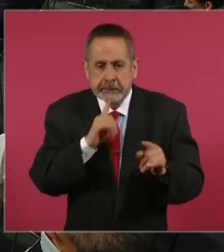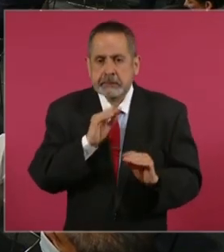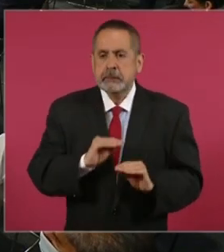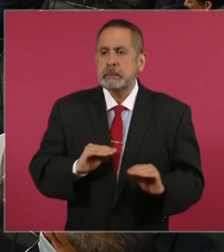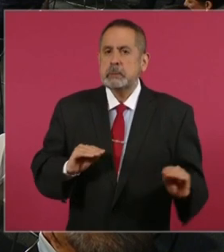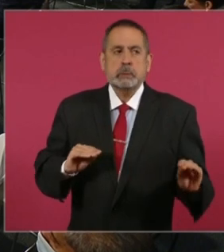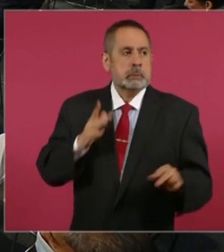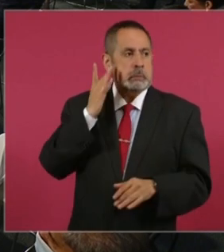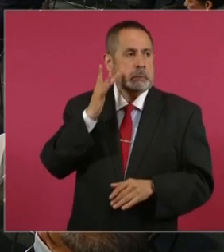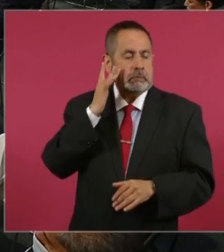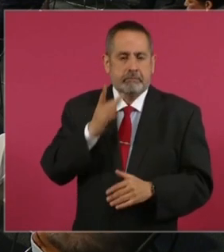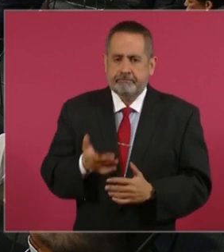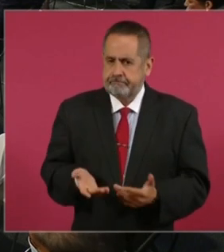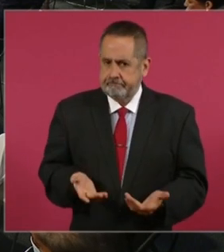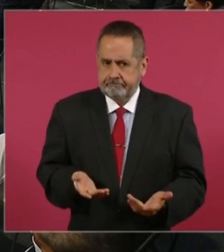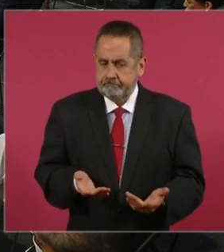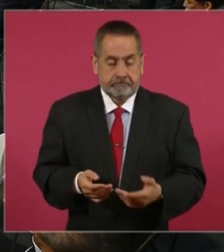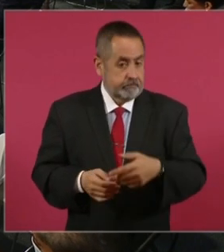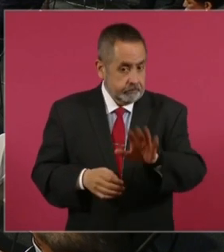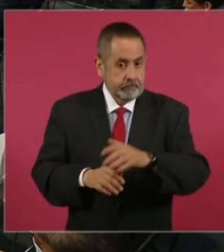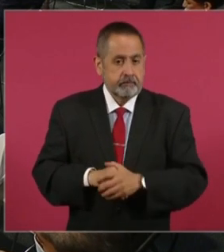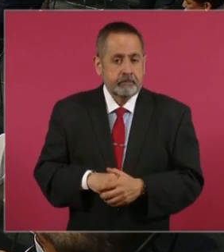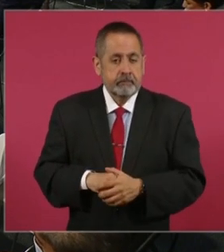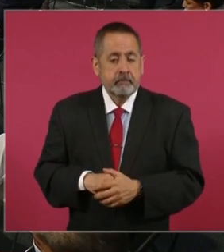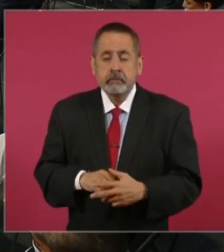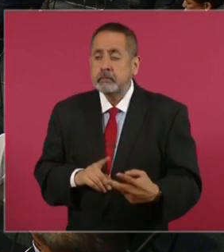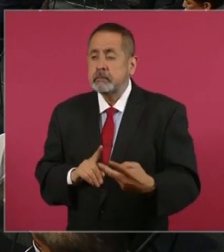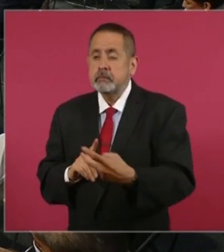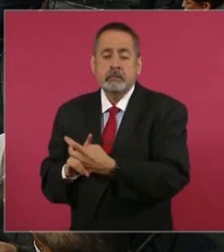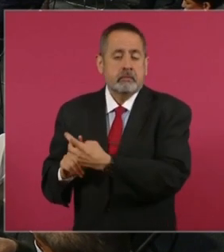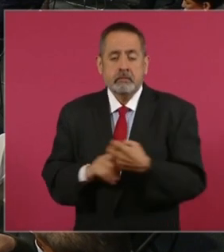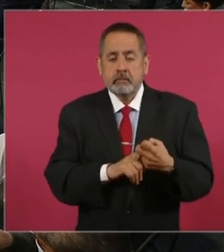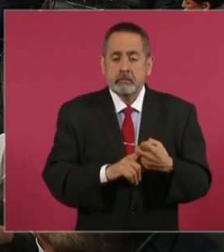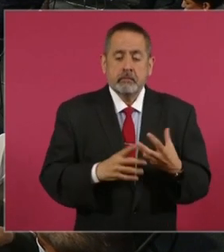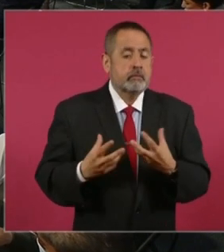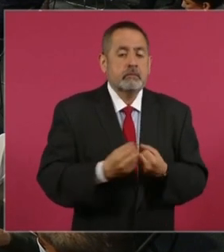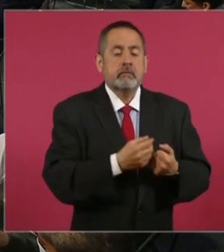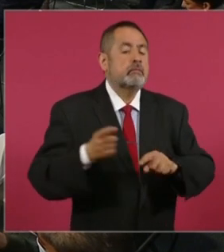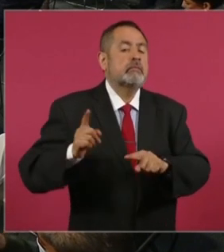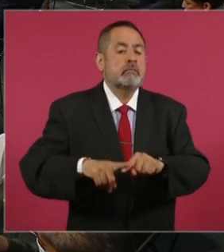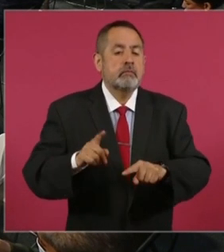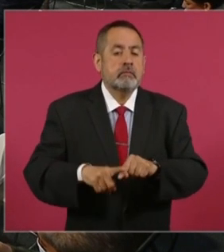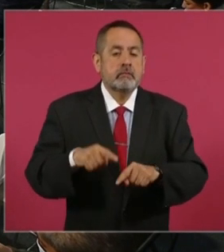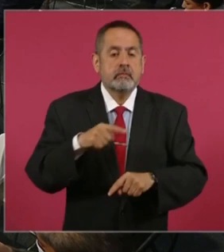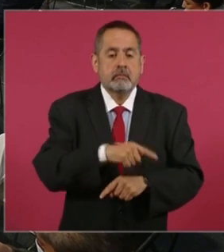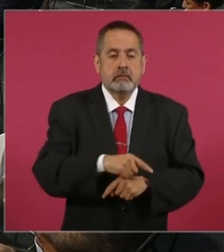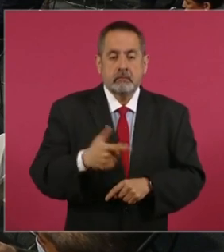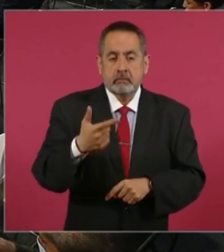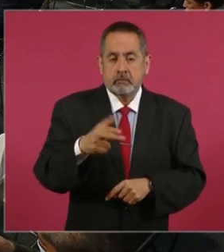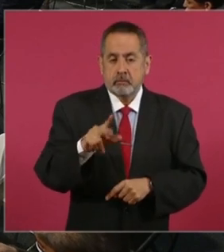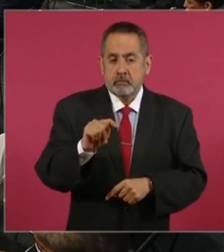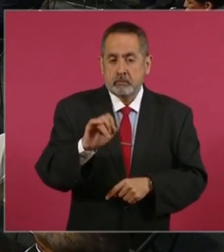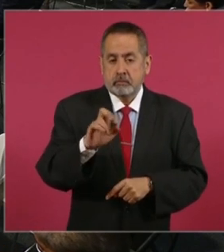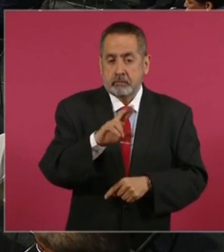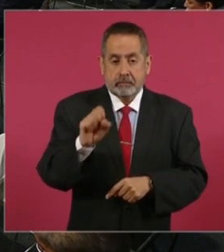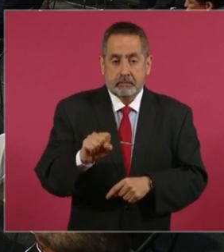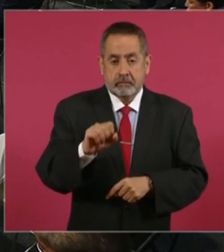Bueno, se llegó a secuestrar a Gutiérrez Barrios,